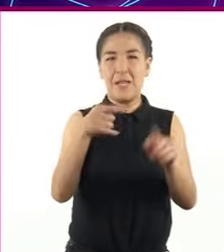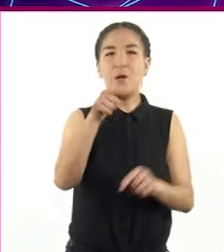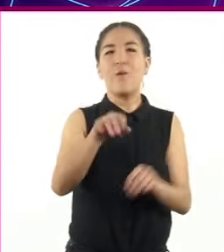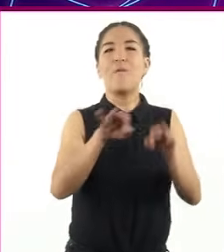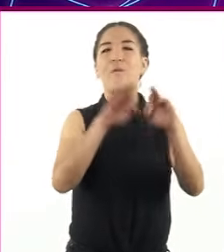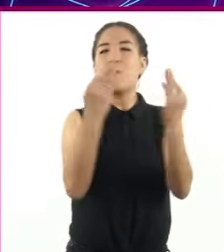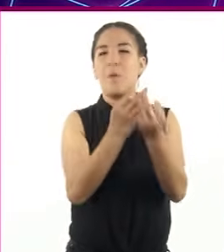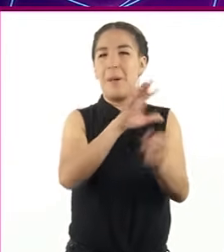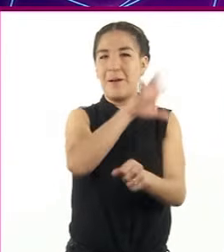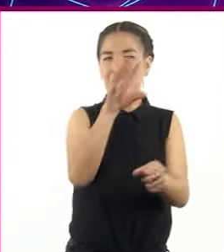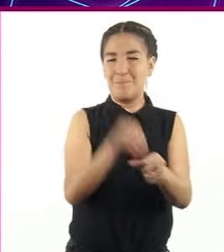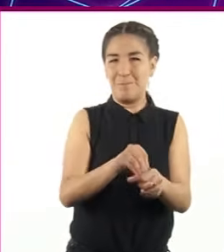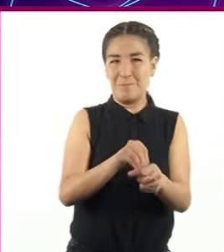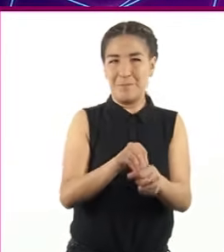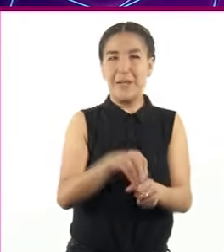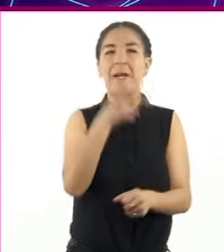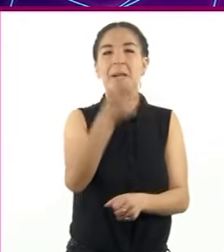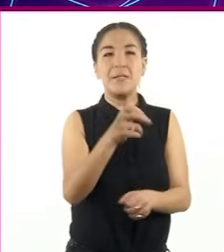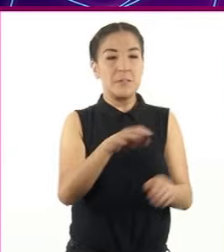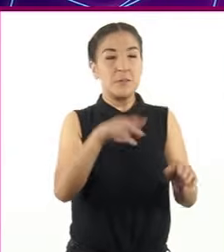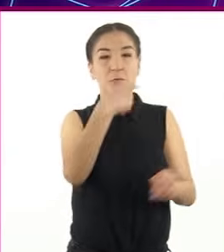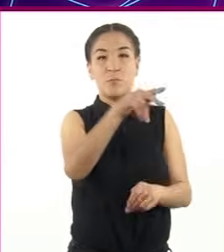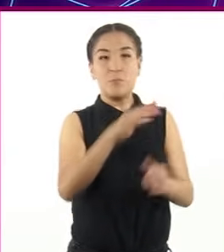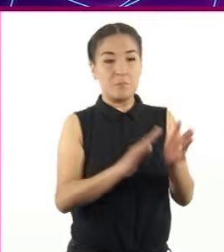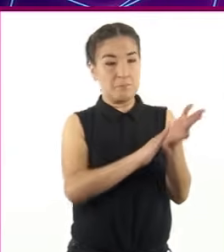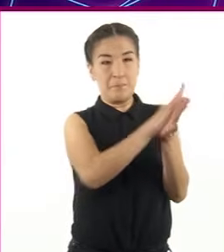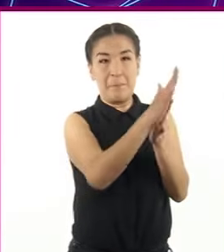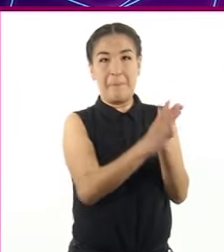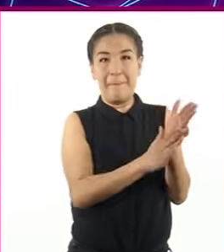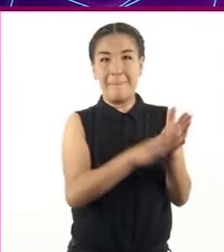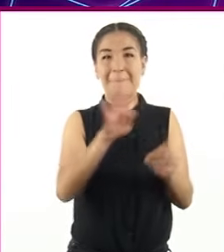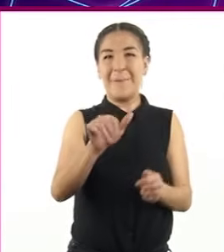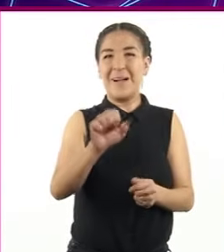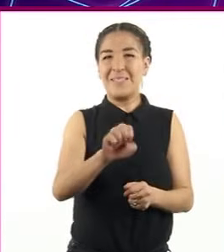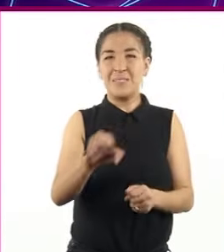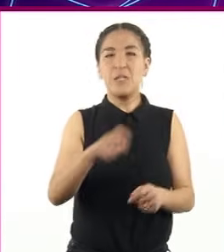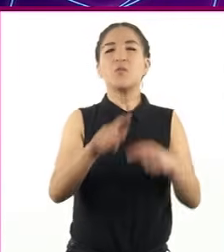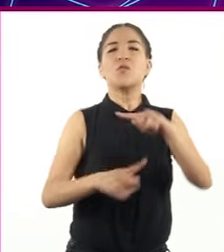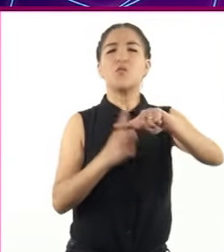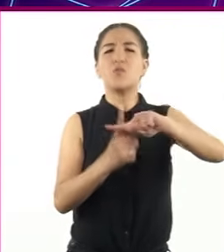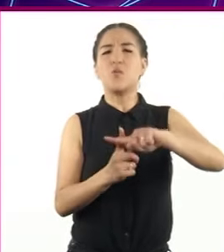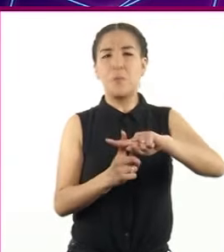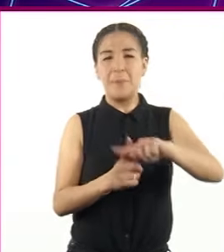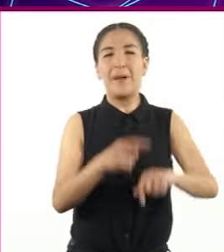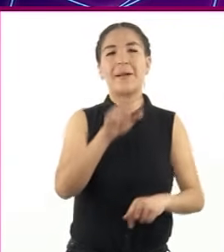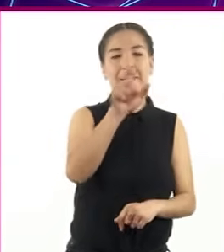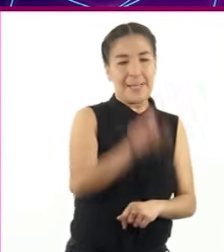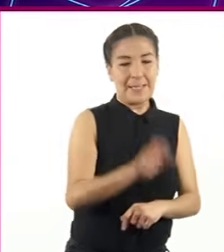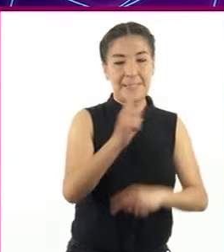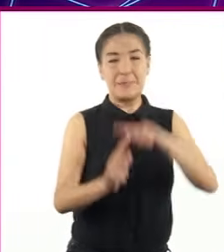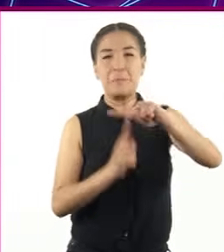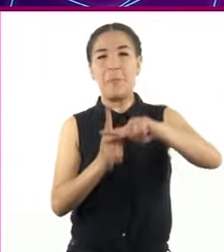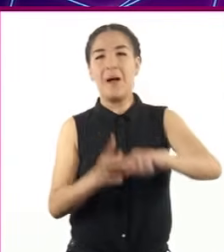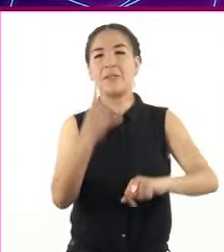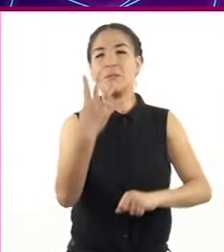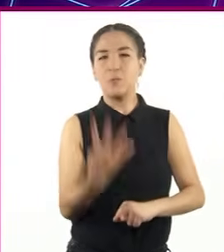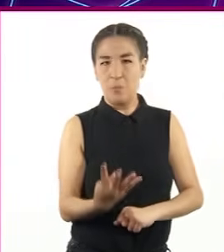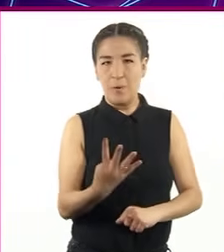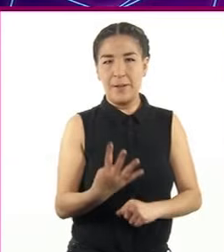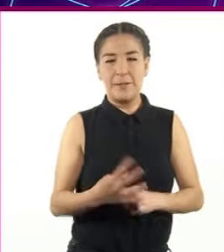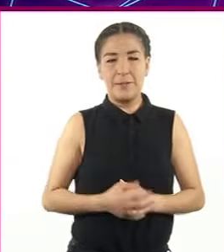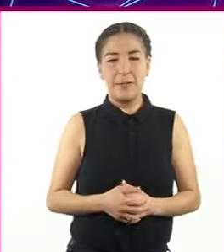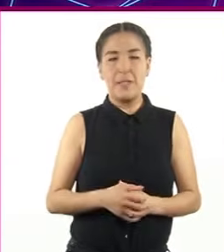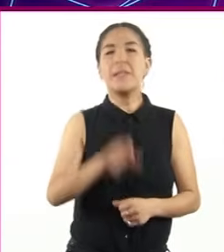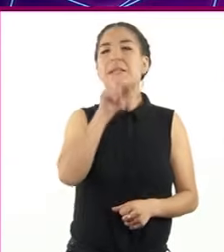completa y tomar en cuenta que la medida de la base se forma con la suma de x más 4. Además,